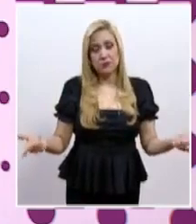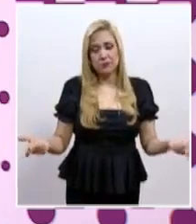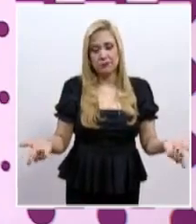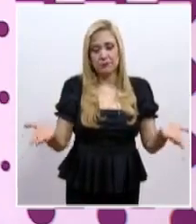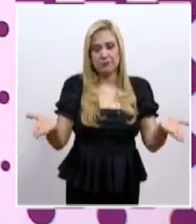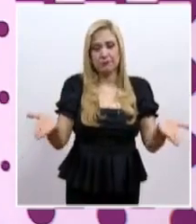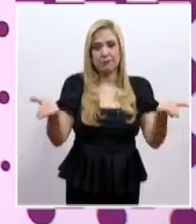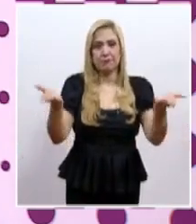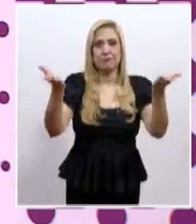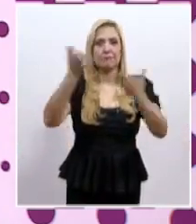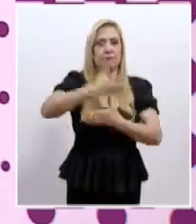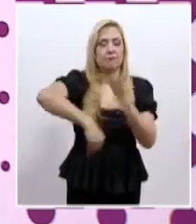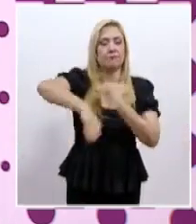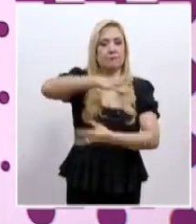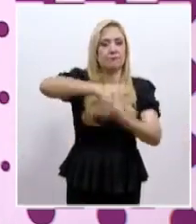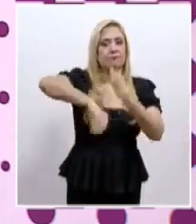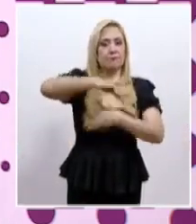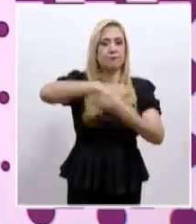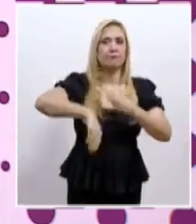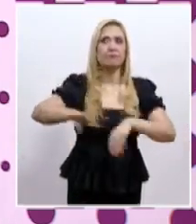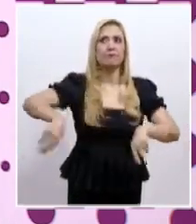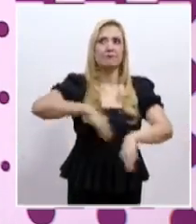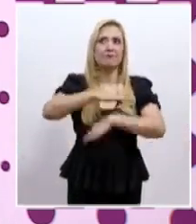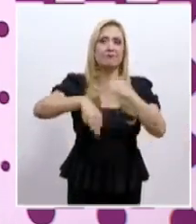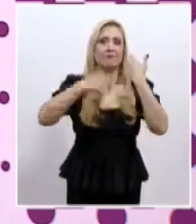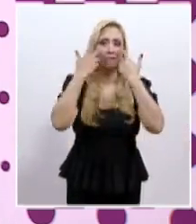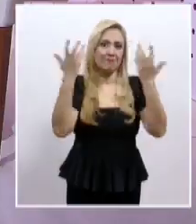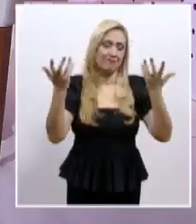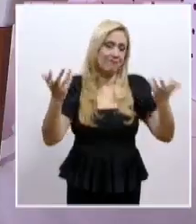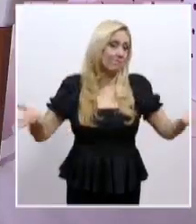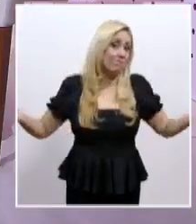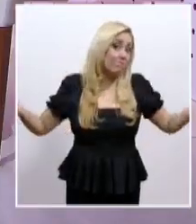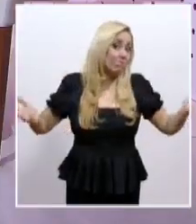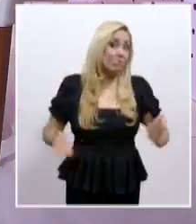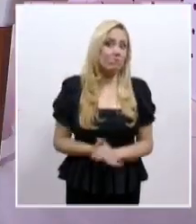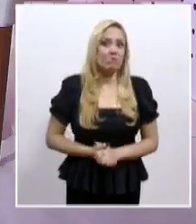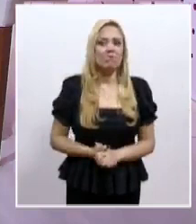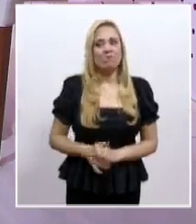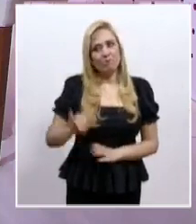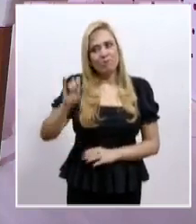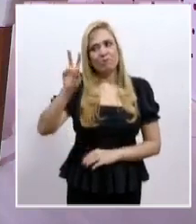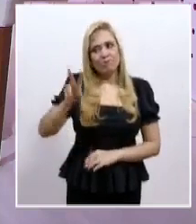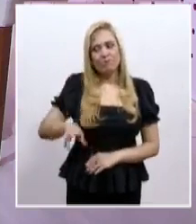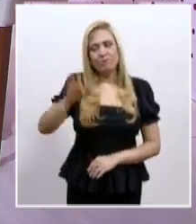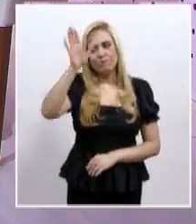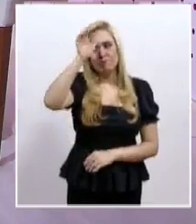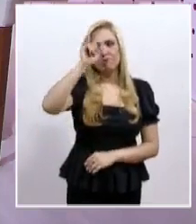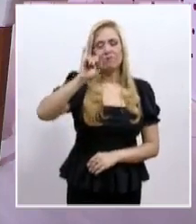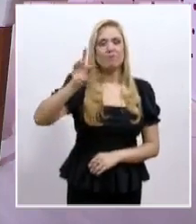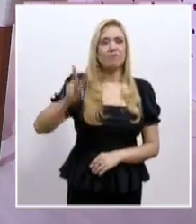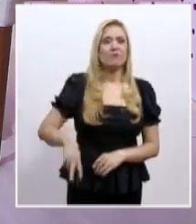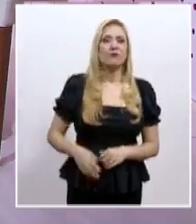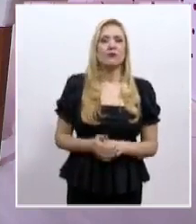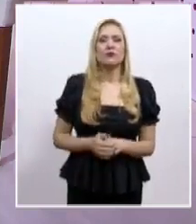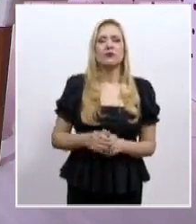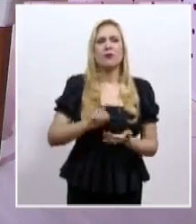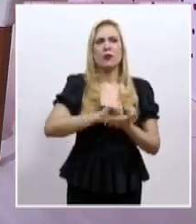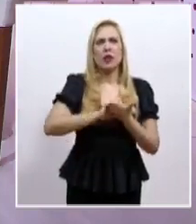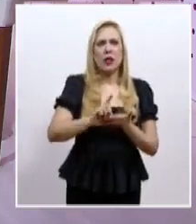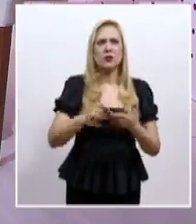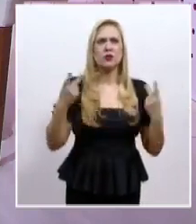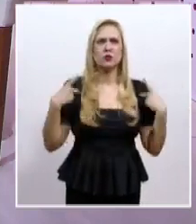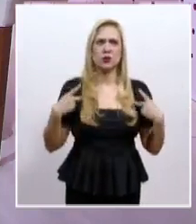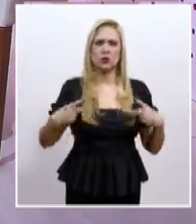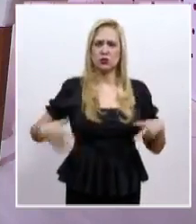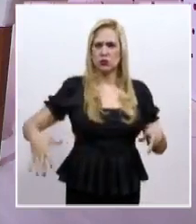económico sostenible que estamos buscando. De acuerdo. Este tema de los derechos sociales,